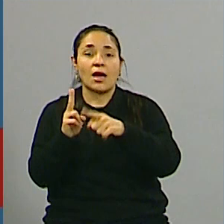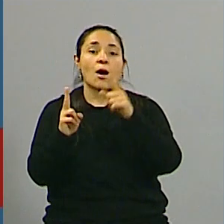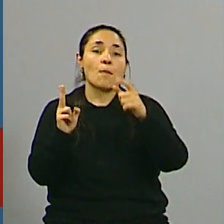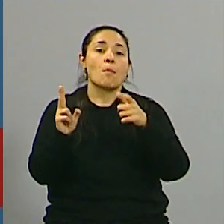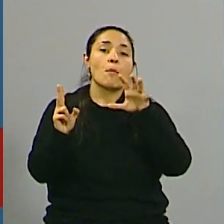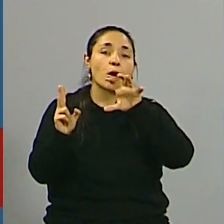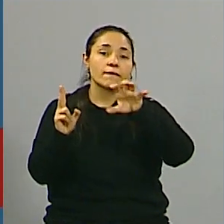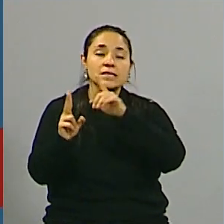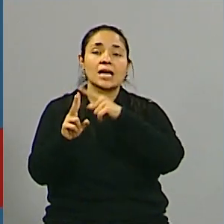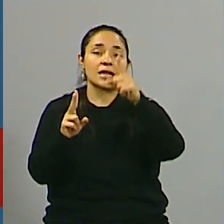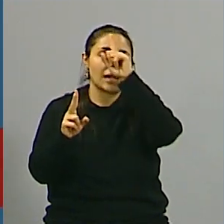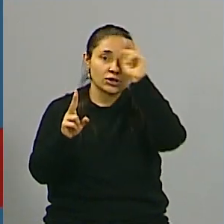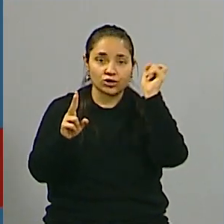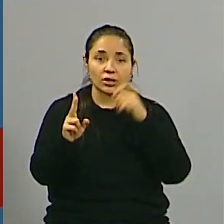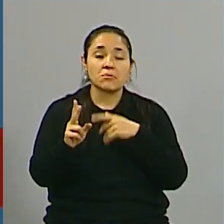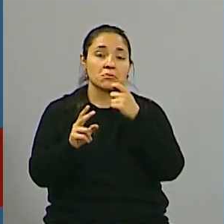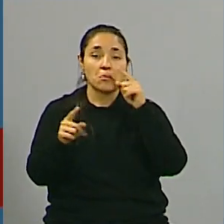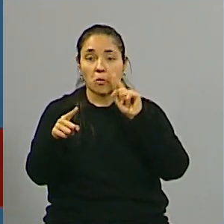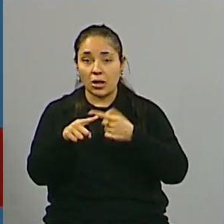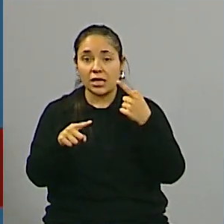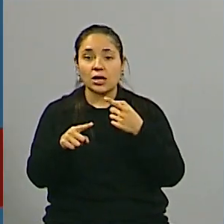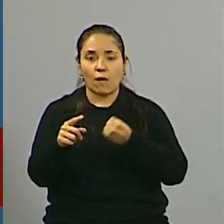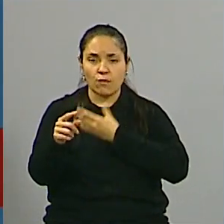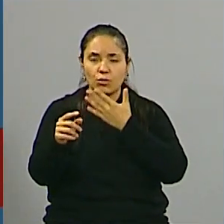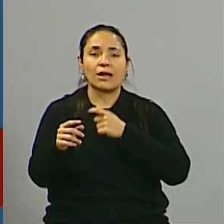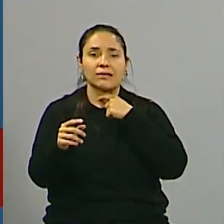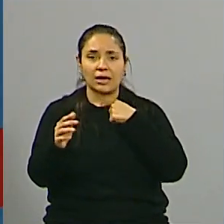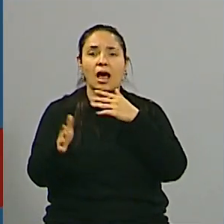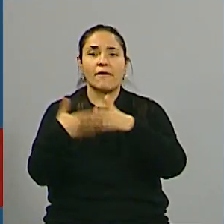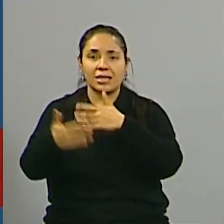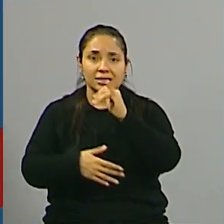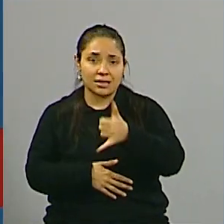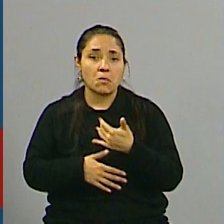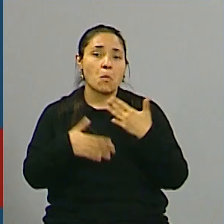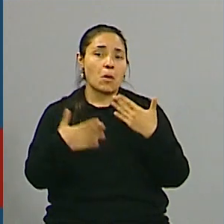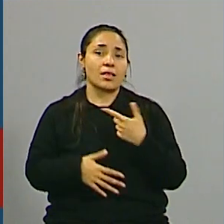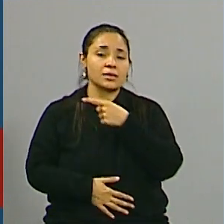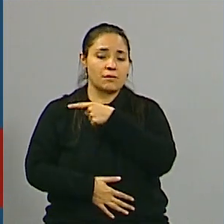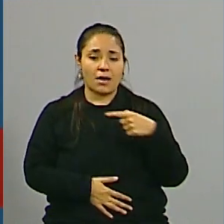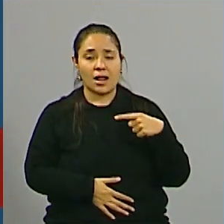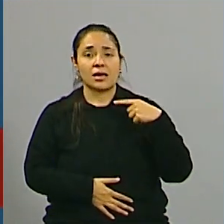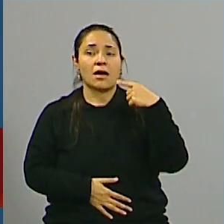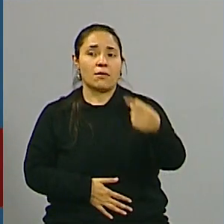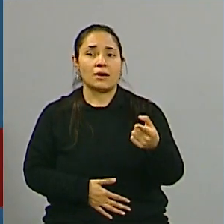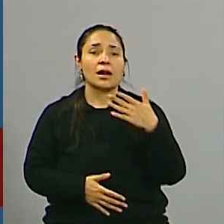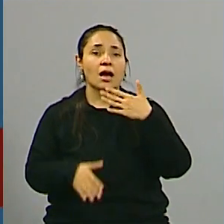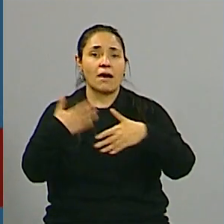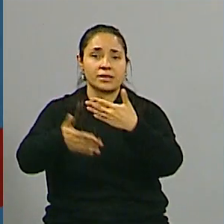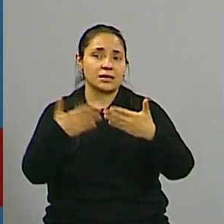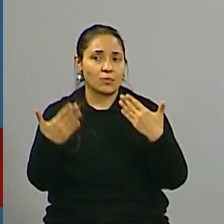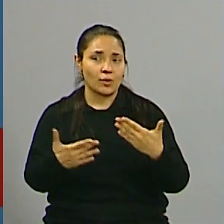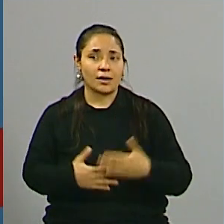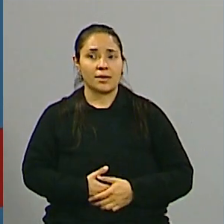que yo creo que si hay voluntad política para avanzar, esto mismamente la semana que viene puede empezar a caminar, ¿no? Sin